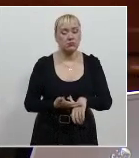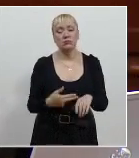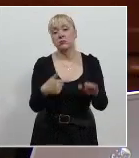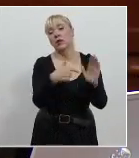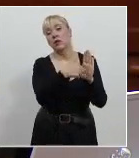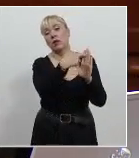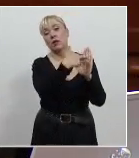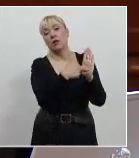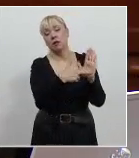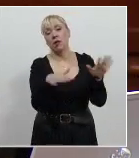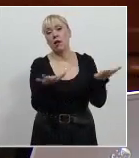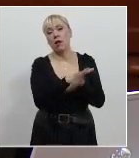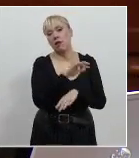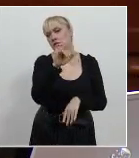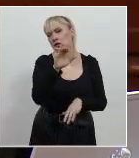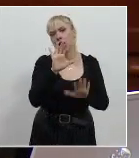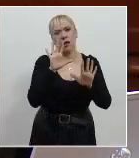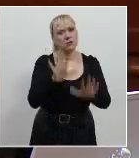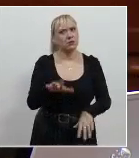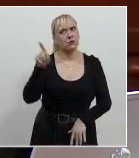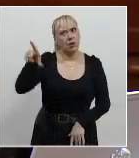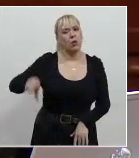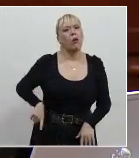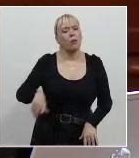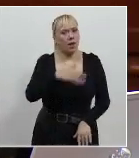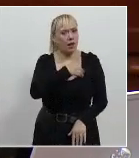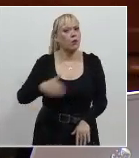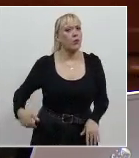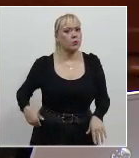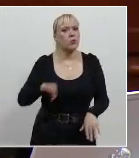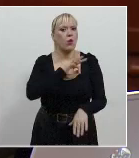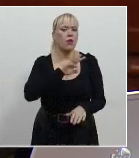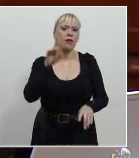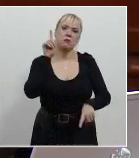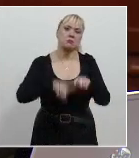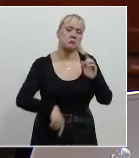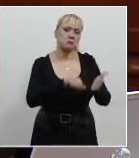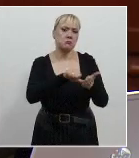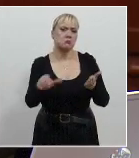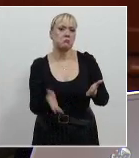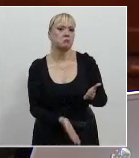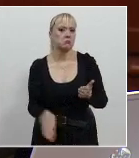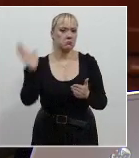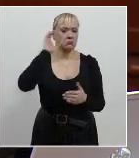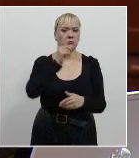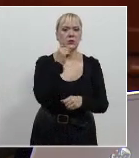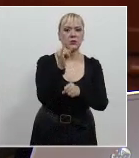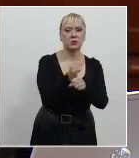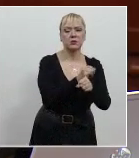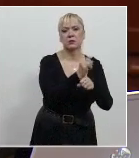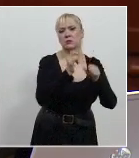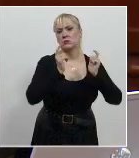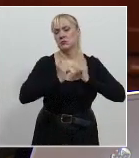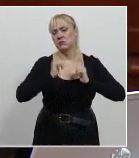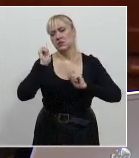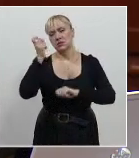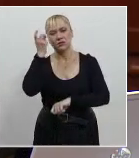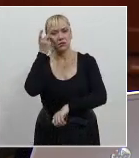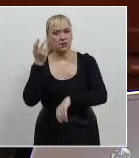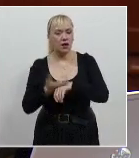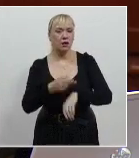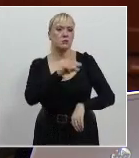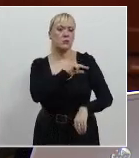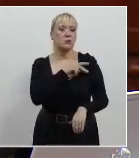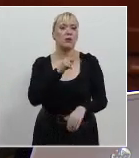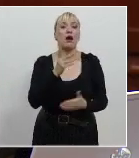conservan la facultad del gobernador de remover al fiscal general y a los especializados, pero ahora no surte